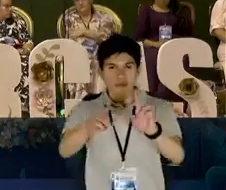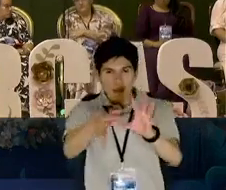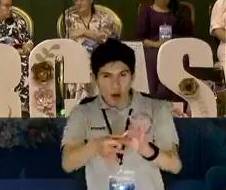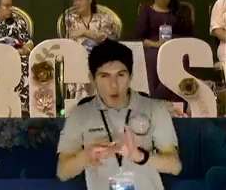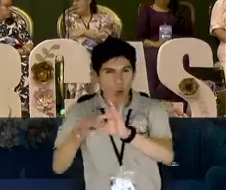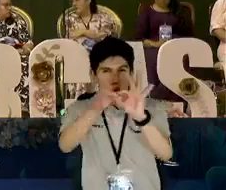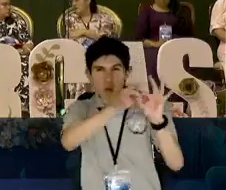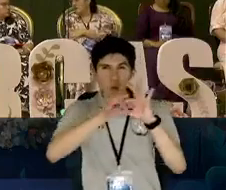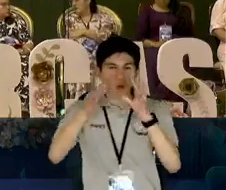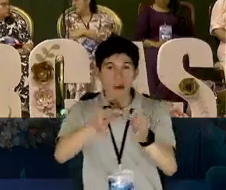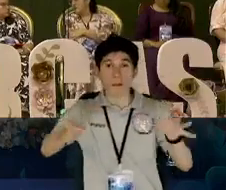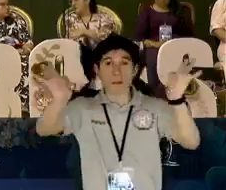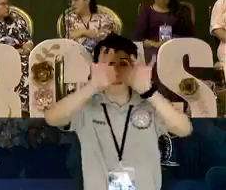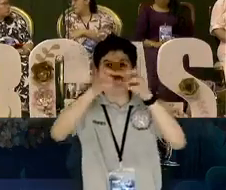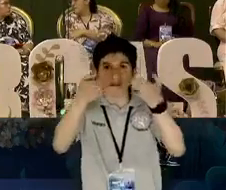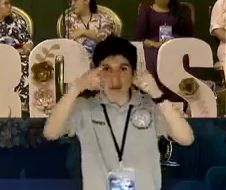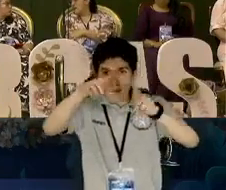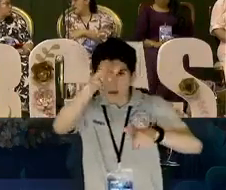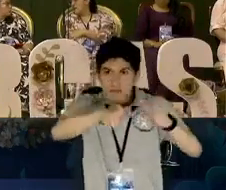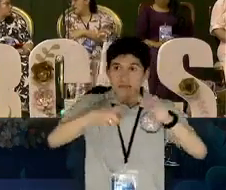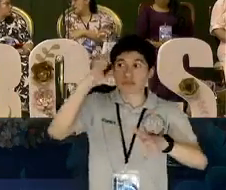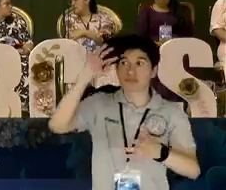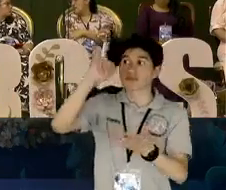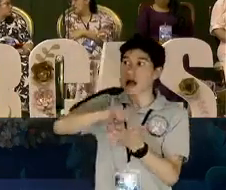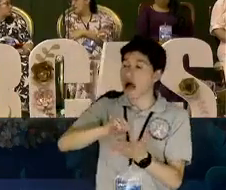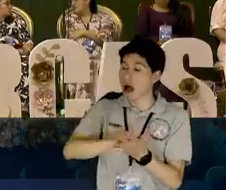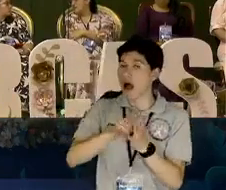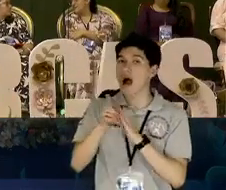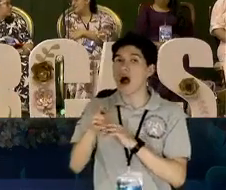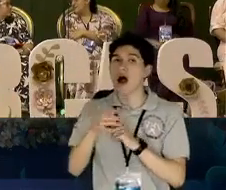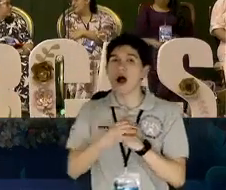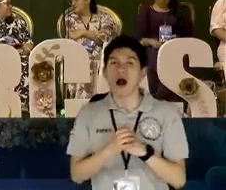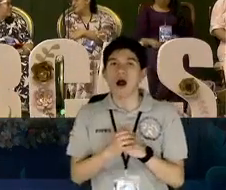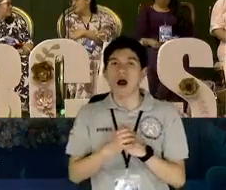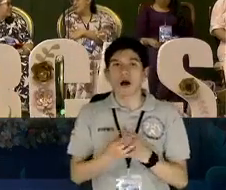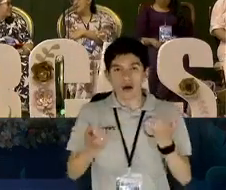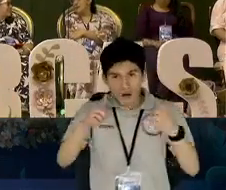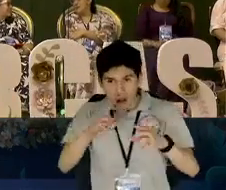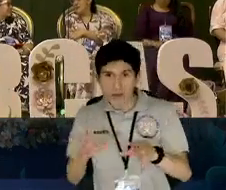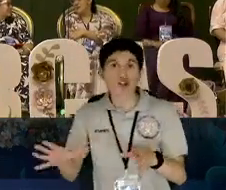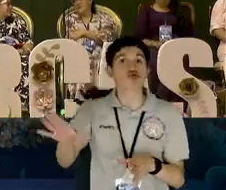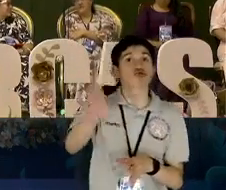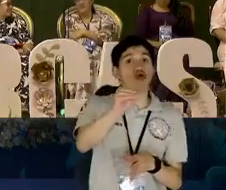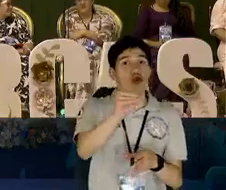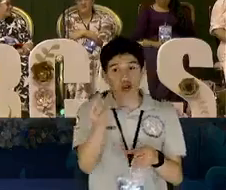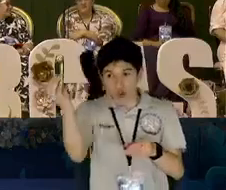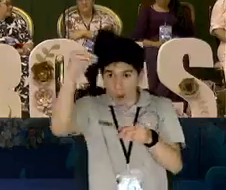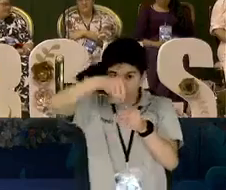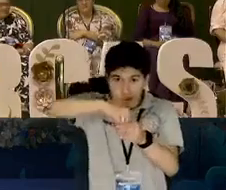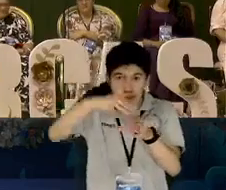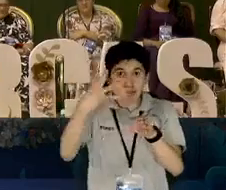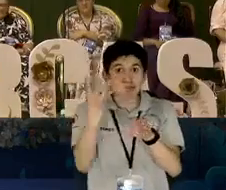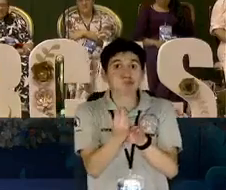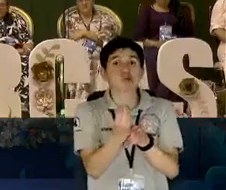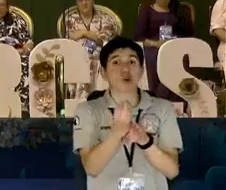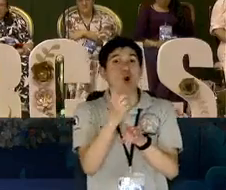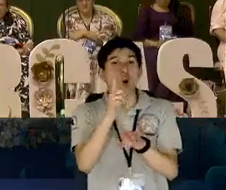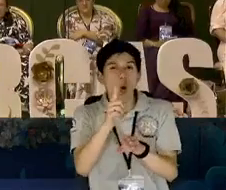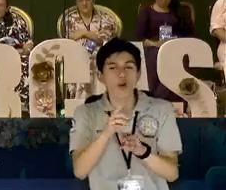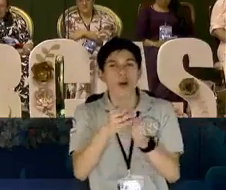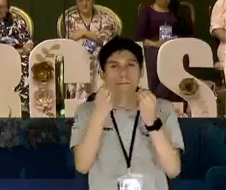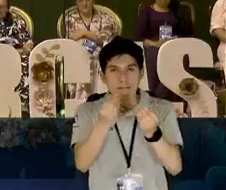uno como tú, oh Padre, en mí y yo en ti, que también ellos sean uno en nosotros, para que el mundo crea que tú